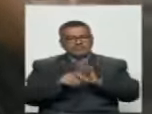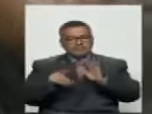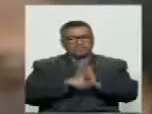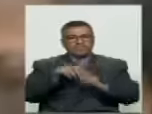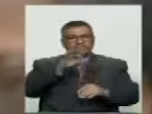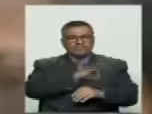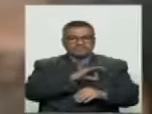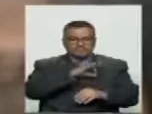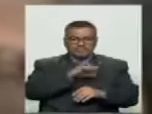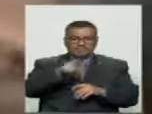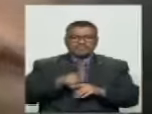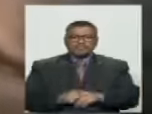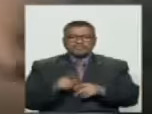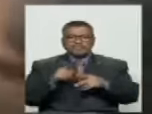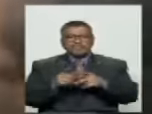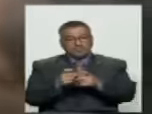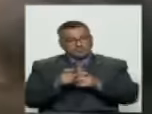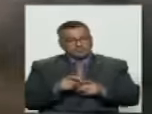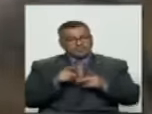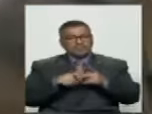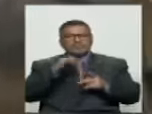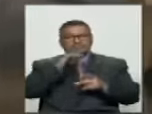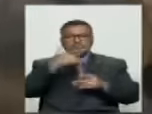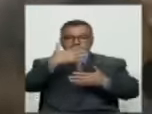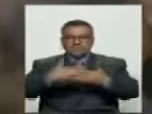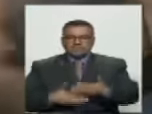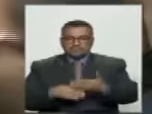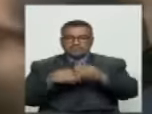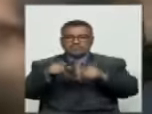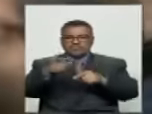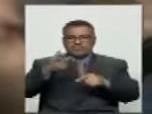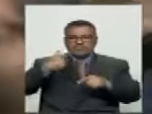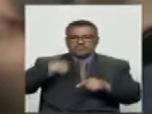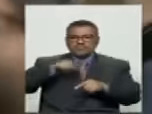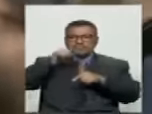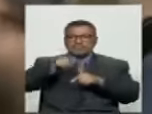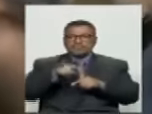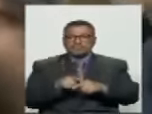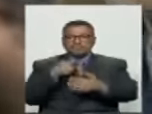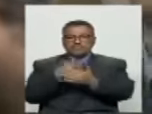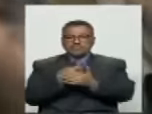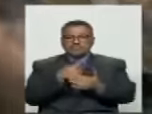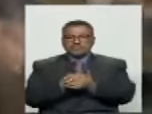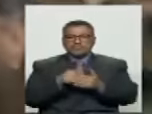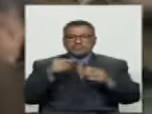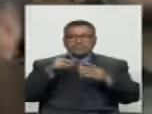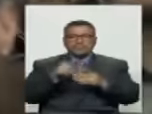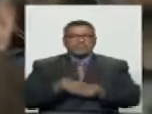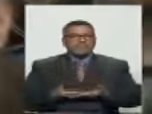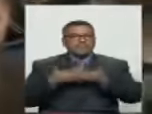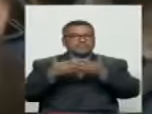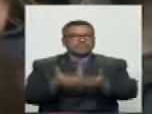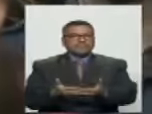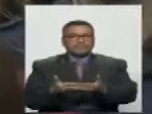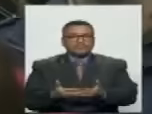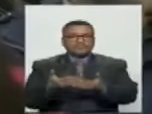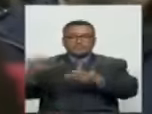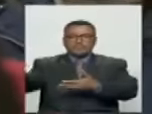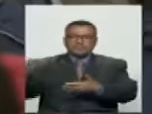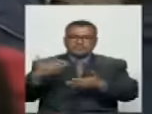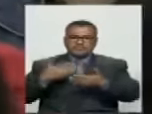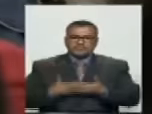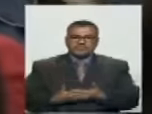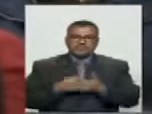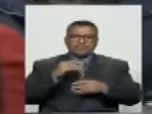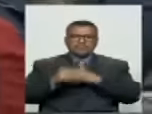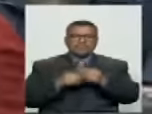y tributaria. 3. Notificar al organismo competente sobre el financiamiento o donaciones que serán recibidas a